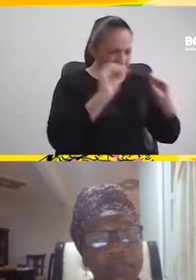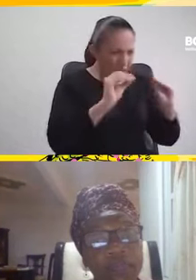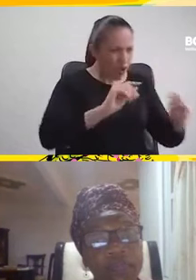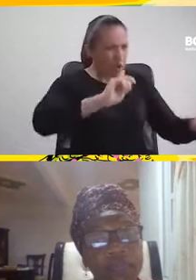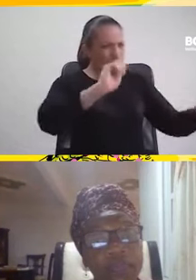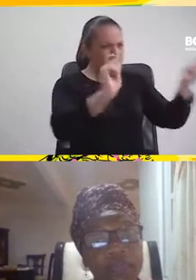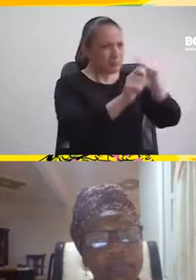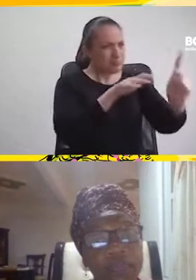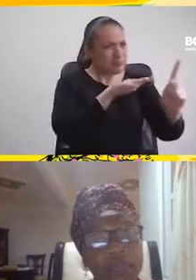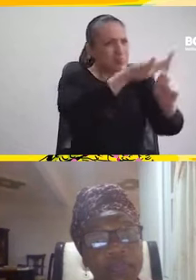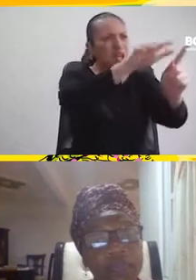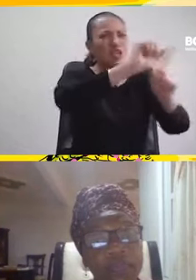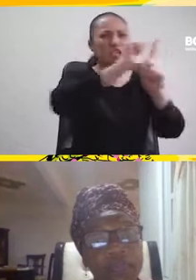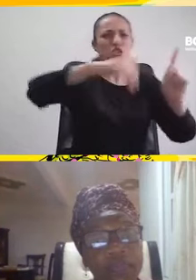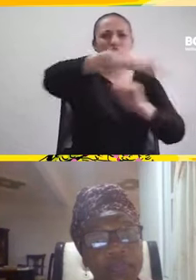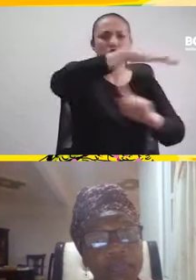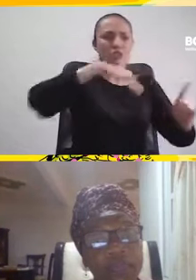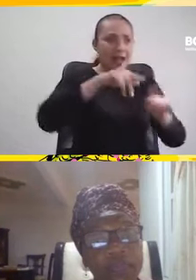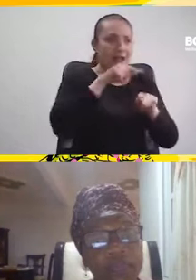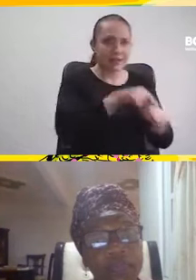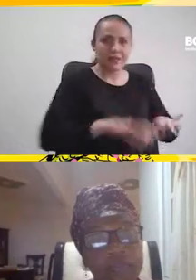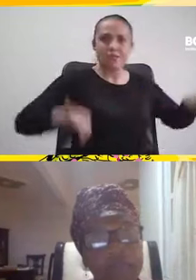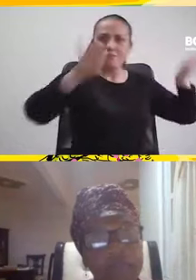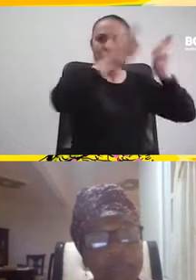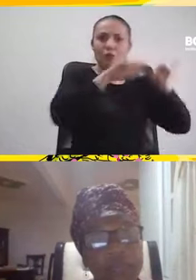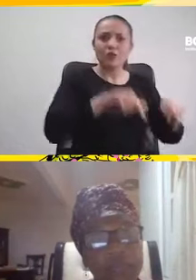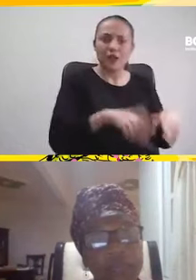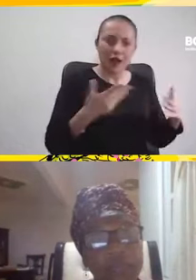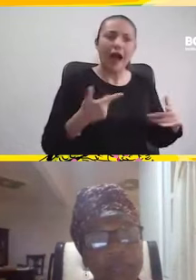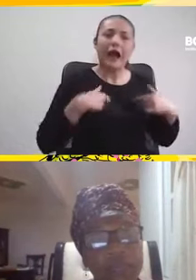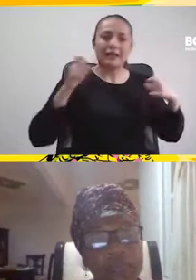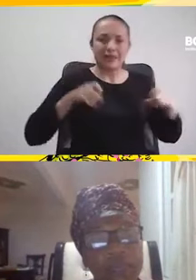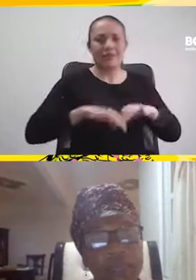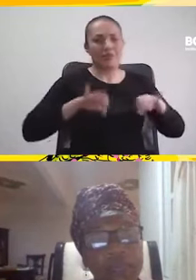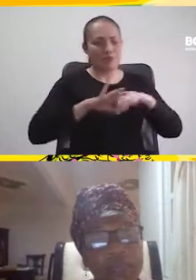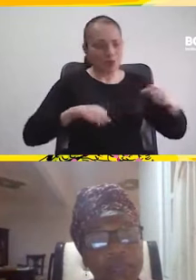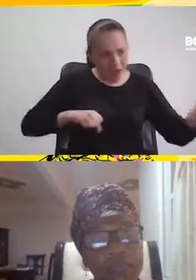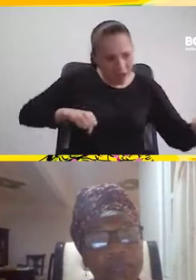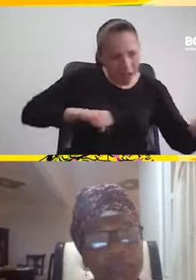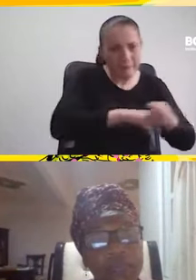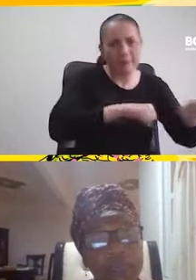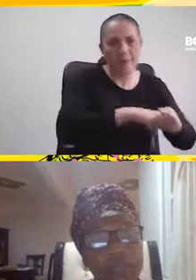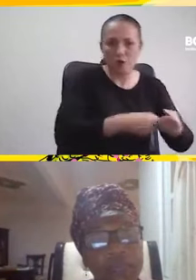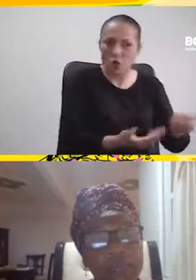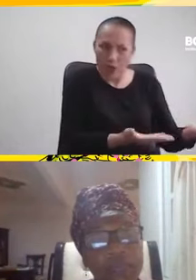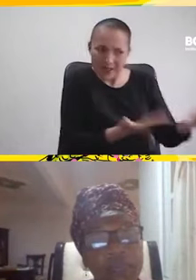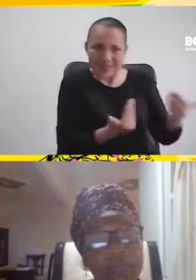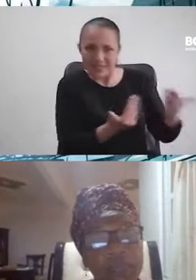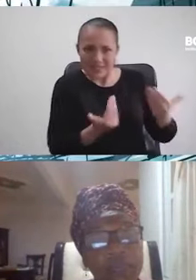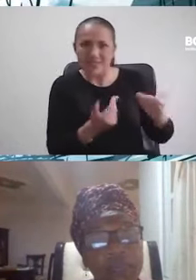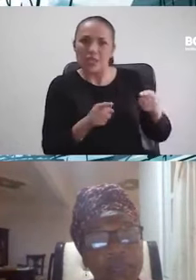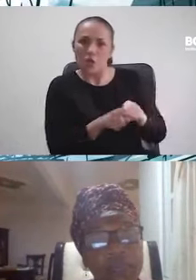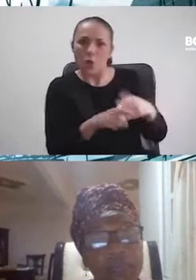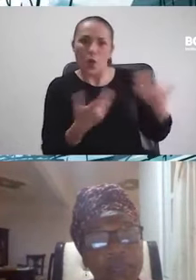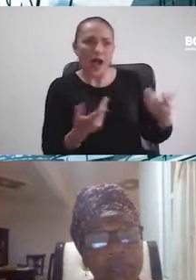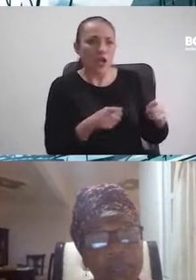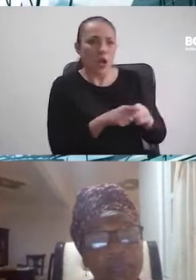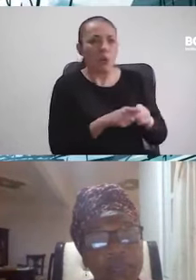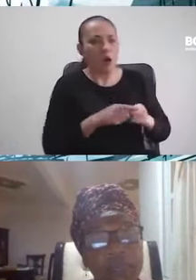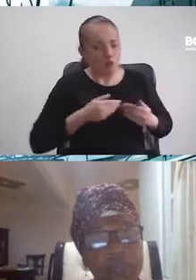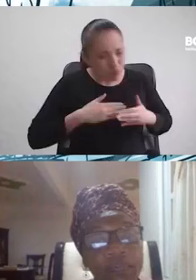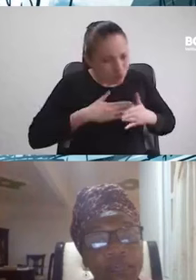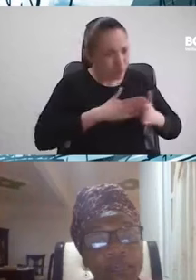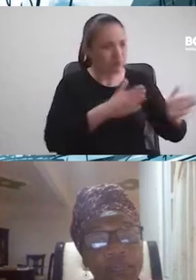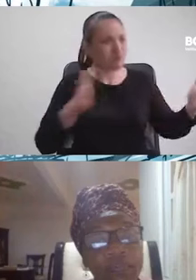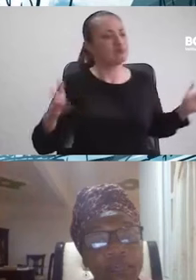en el ser humano, los apoyemos, les demos la mano, extendamos el alma, y eso